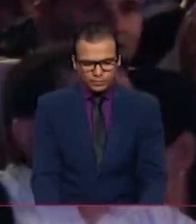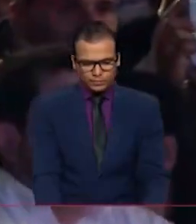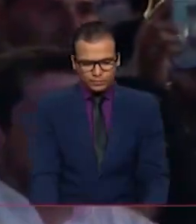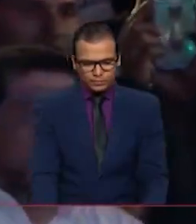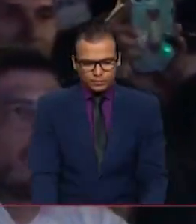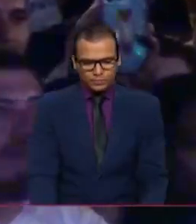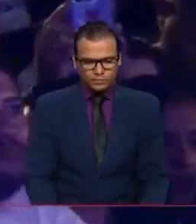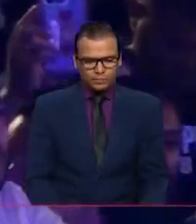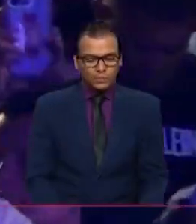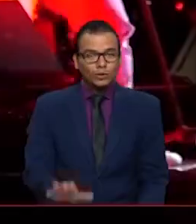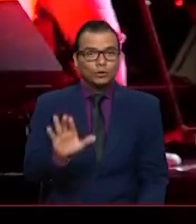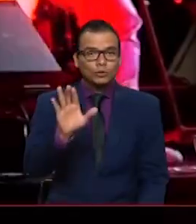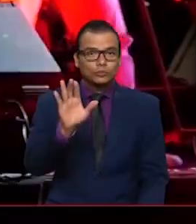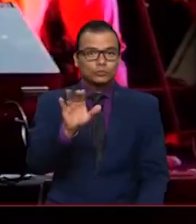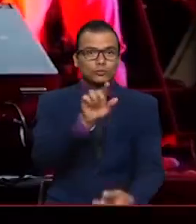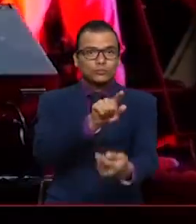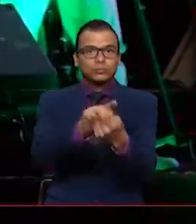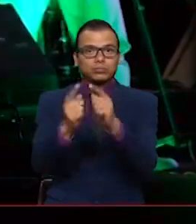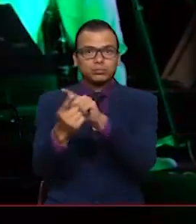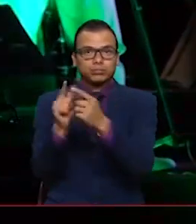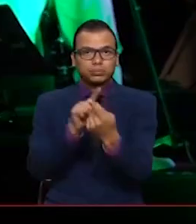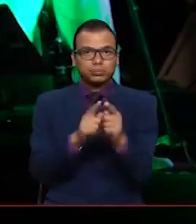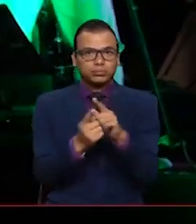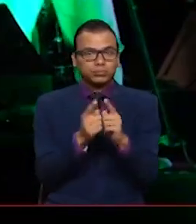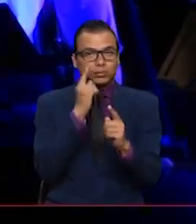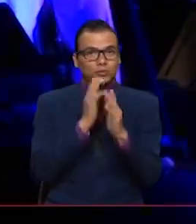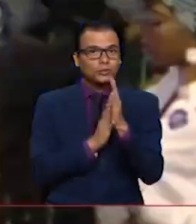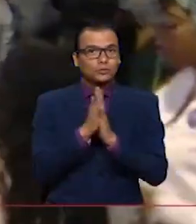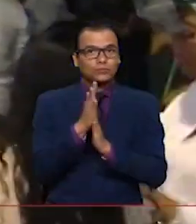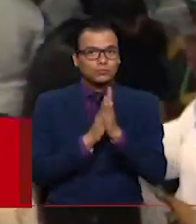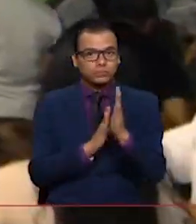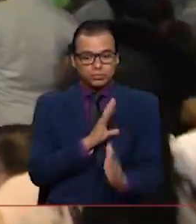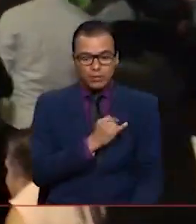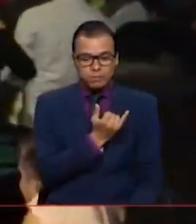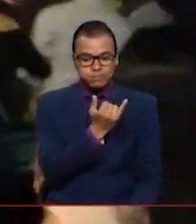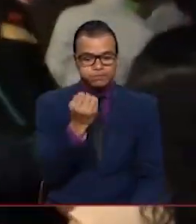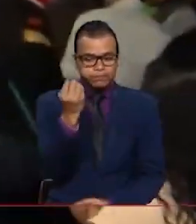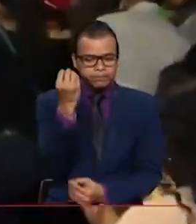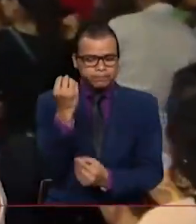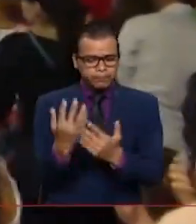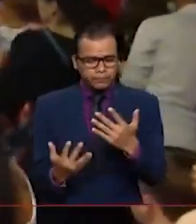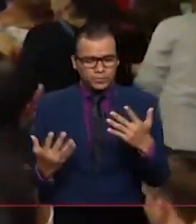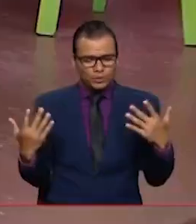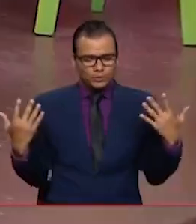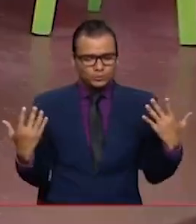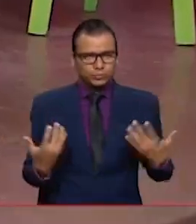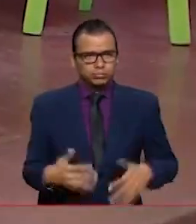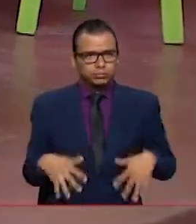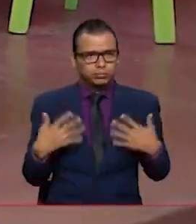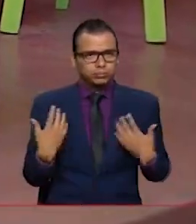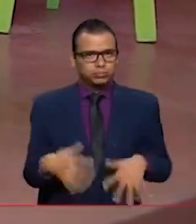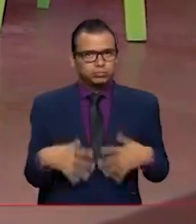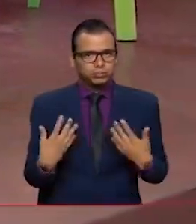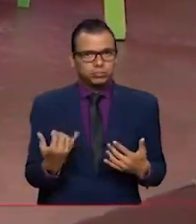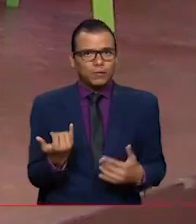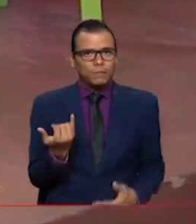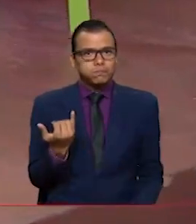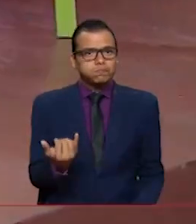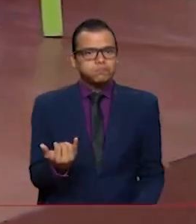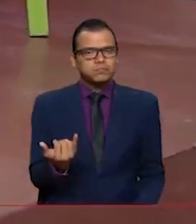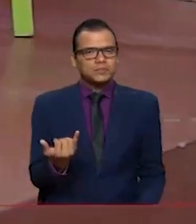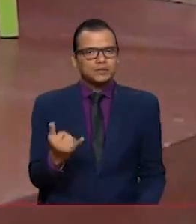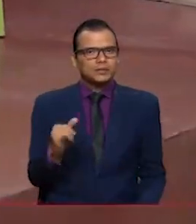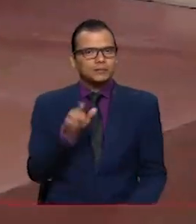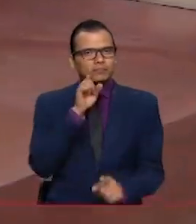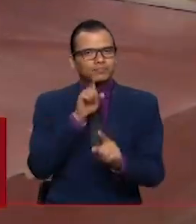Los eventos del encuentro más esperado del año están presentes en todas las formas y rincones de la ciudad. El objetivo es poder resaltar